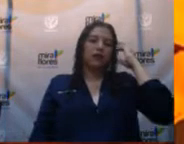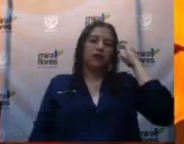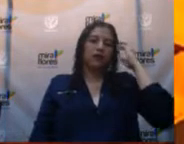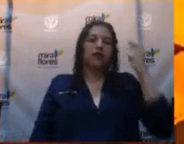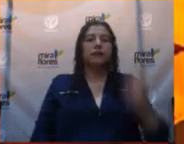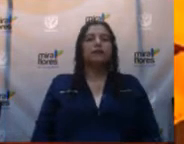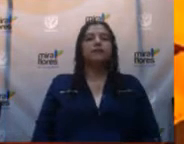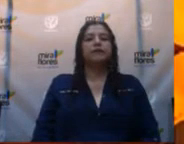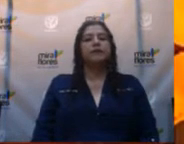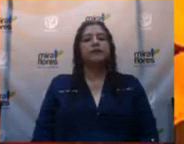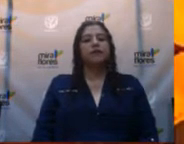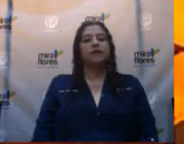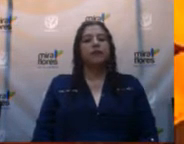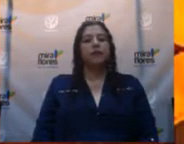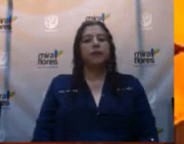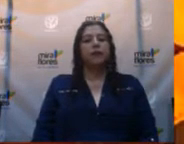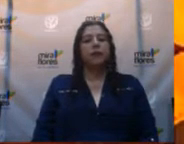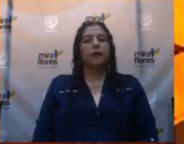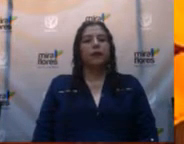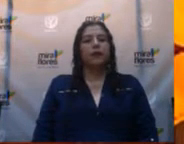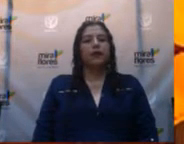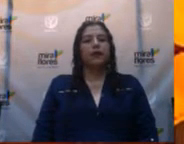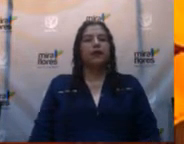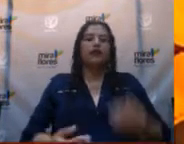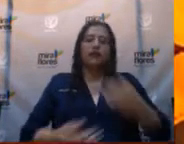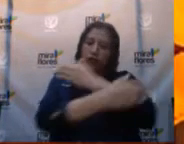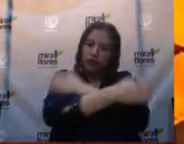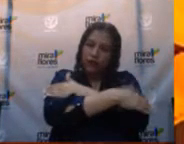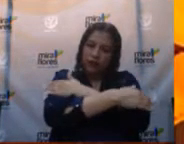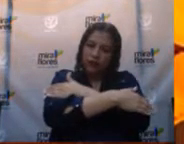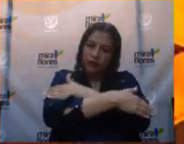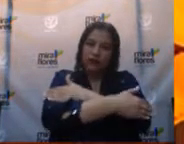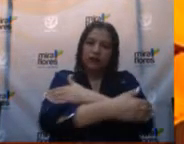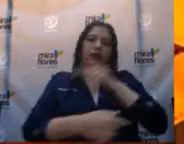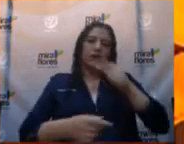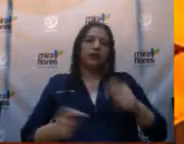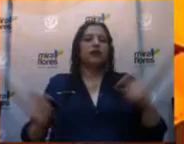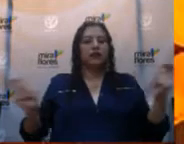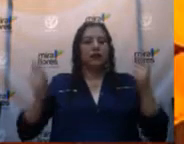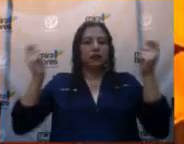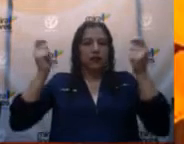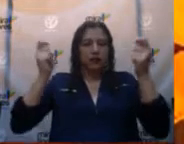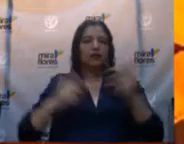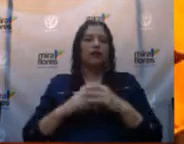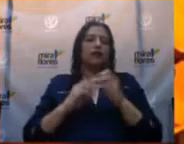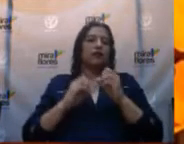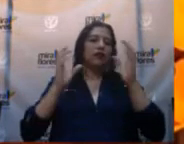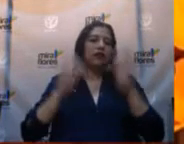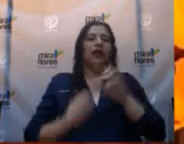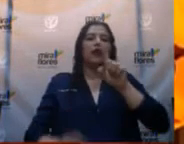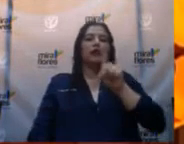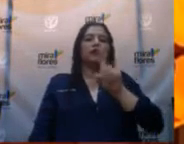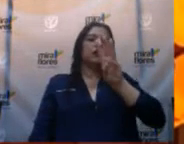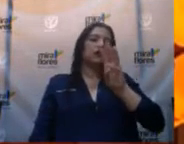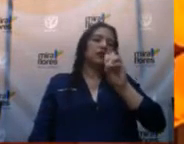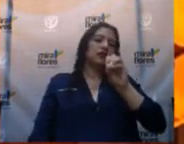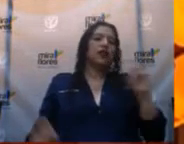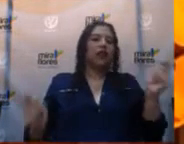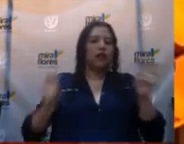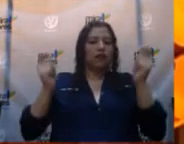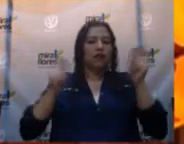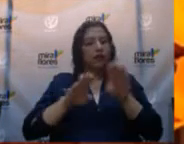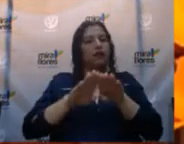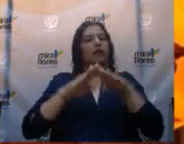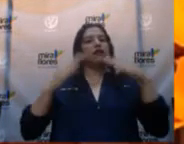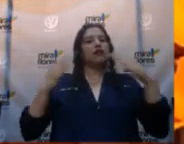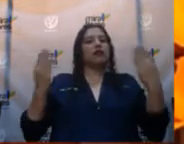Municipalidad Distrital de Miraflores, y le hace llegar su felicitación con ocasión de celebrarse en la fecha el 160 aniversario de